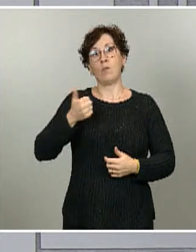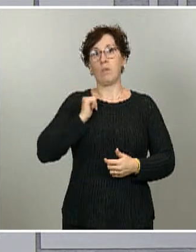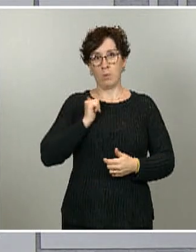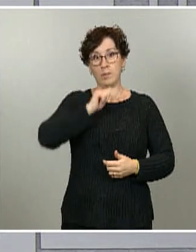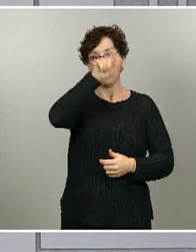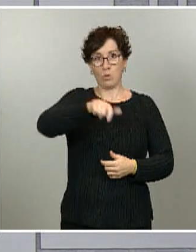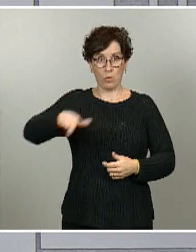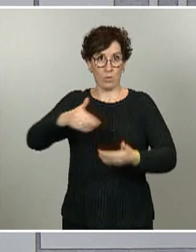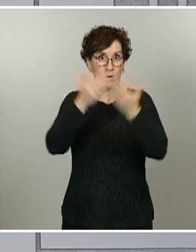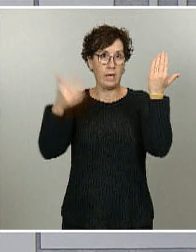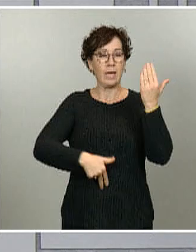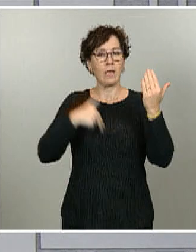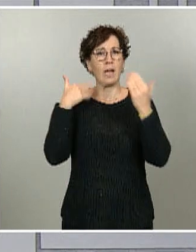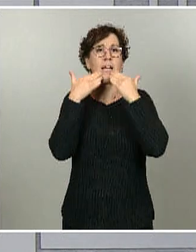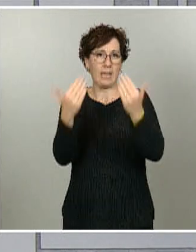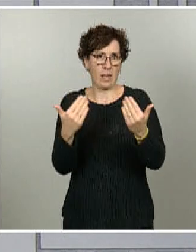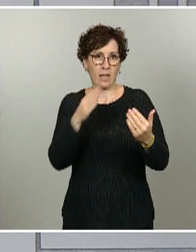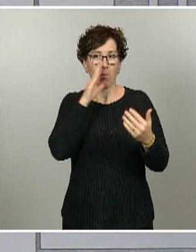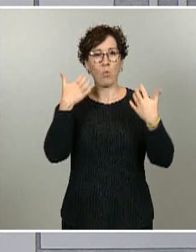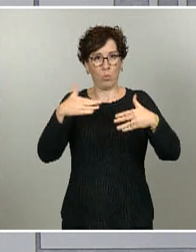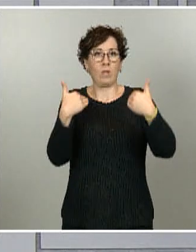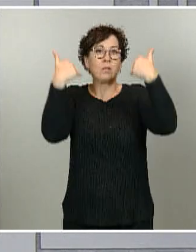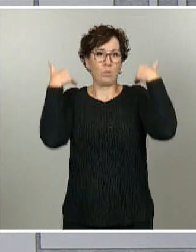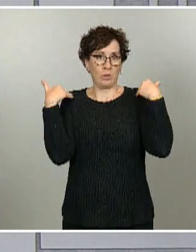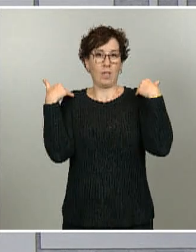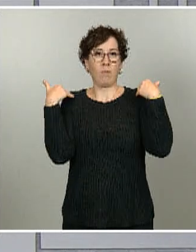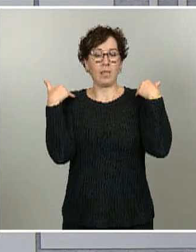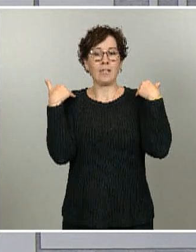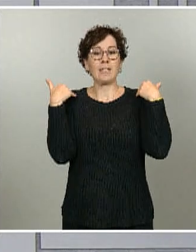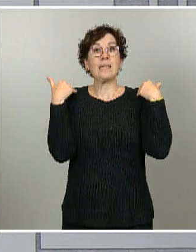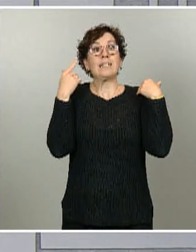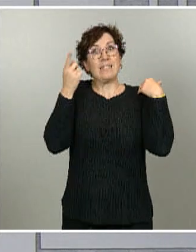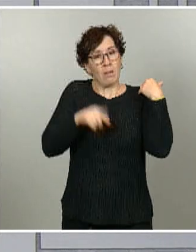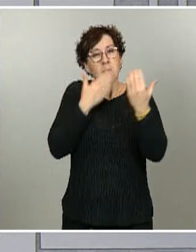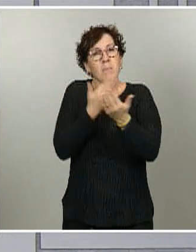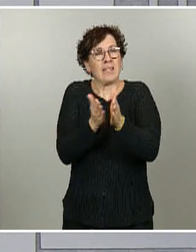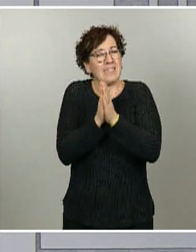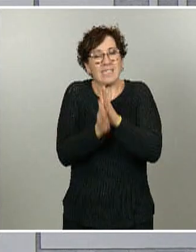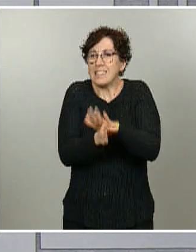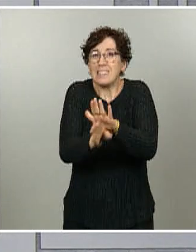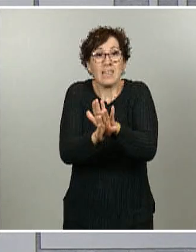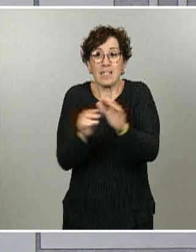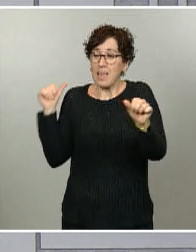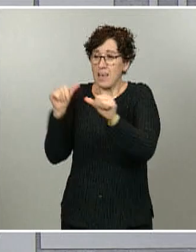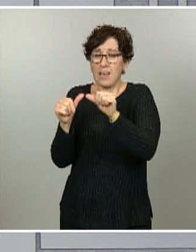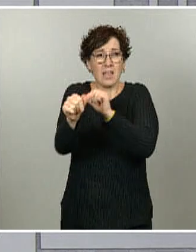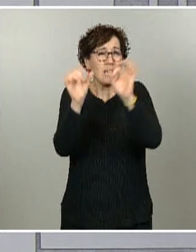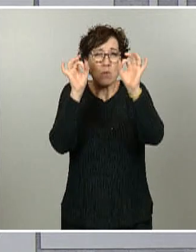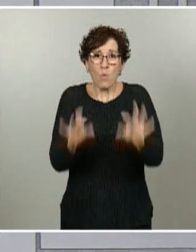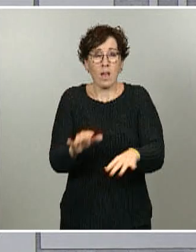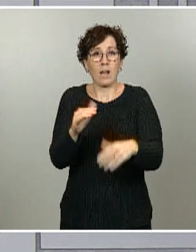la responsabilidad con que ha actuado y pedir que sigan con esta actitud de responsabilidad individual, que ha